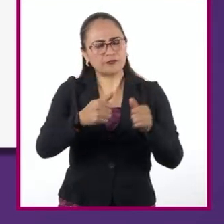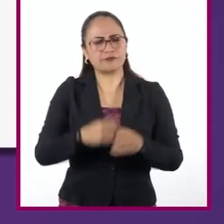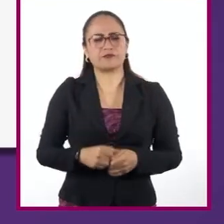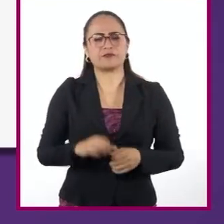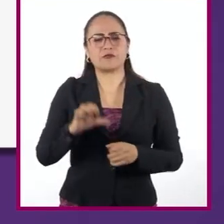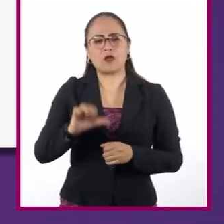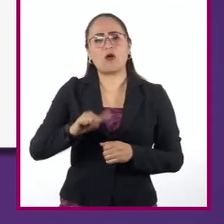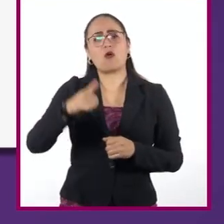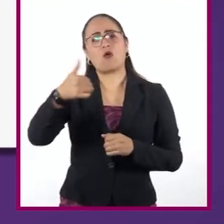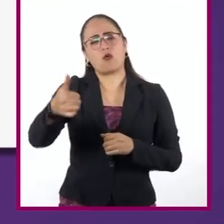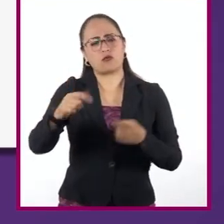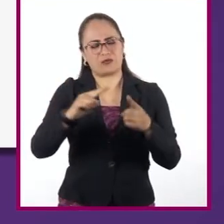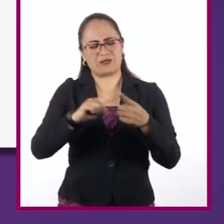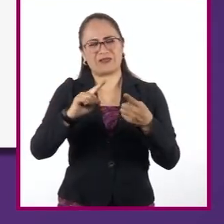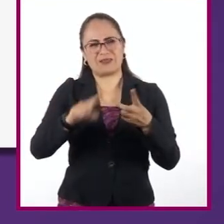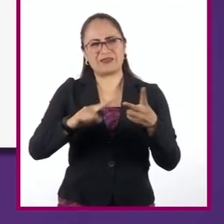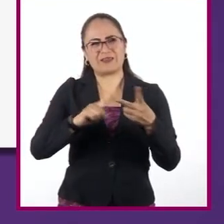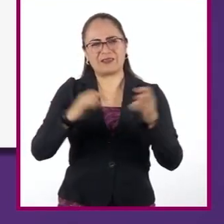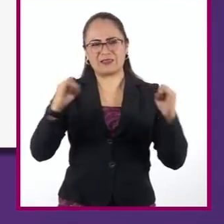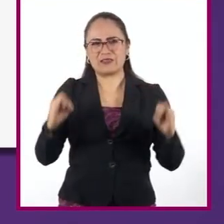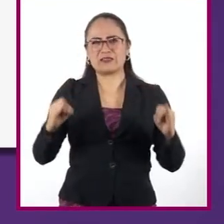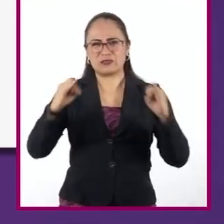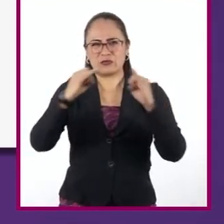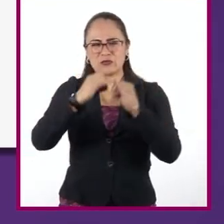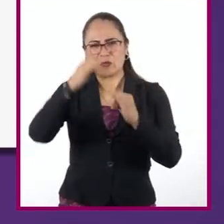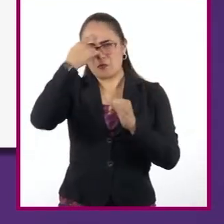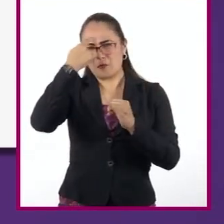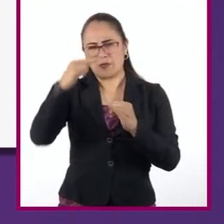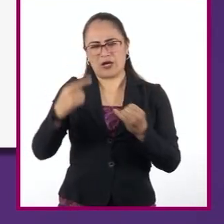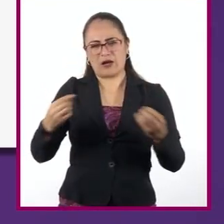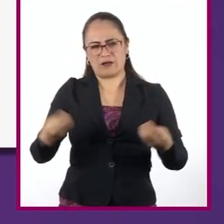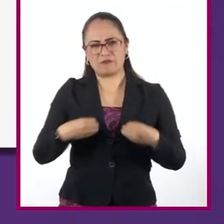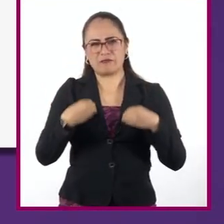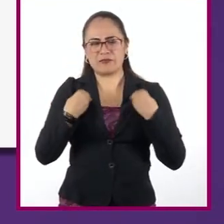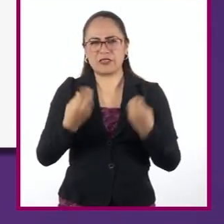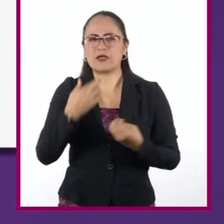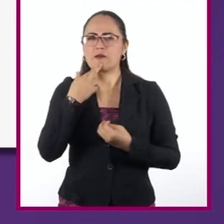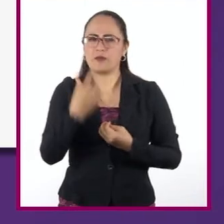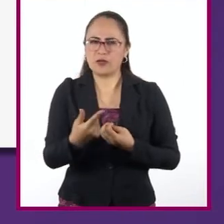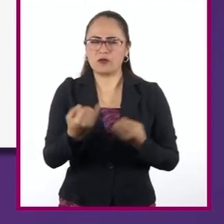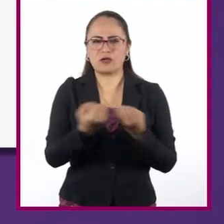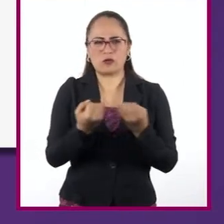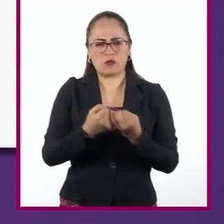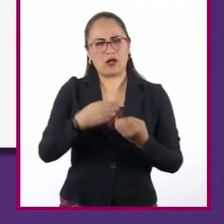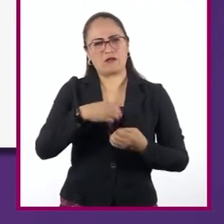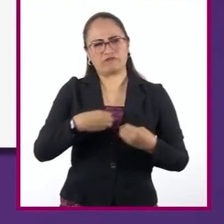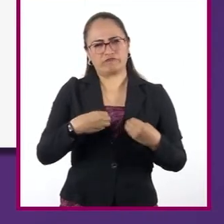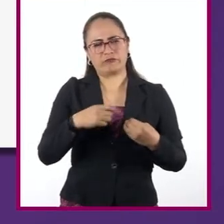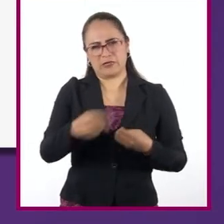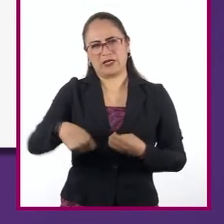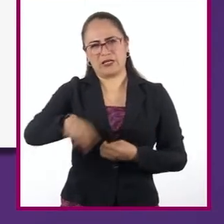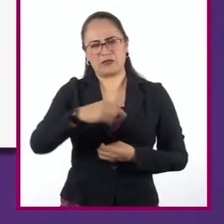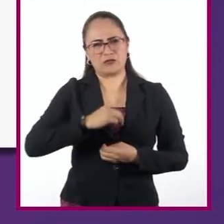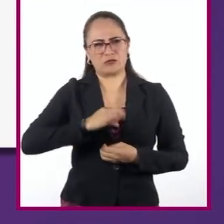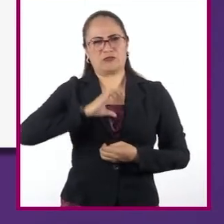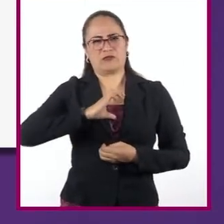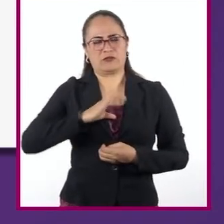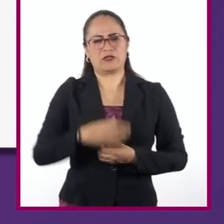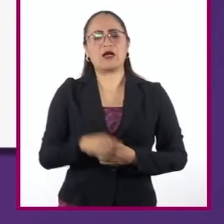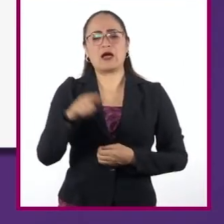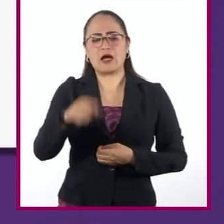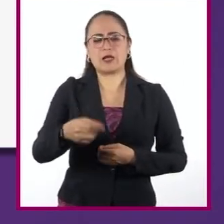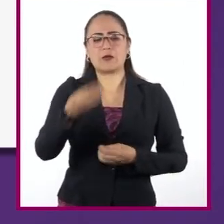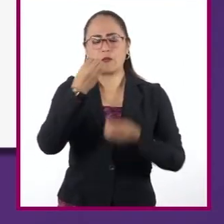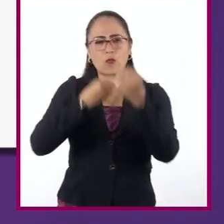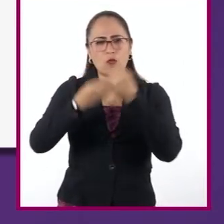Naciones Unidas que contribuye a la mejora de las condiciones sociales y la dignidad de las personas es el Programa Mundial de